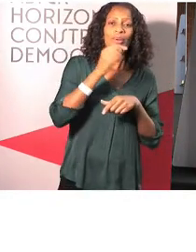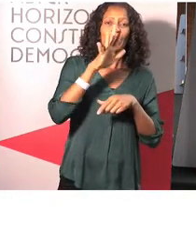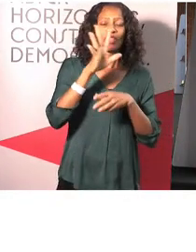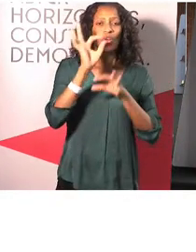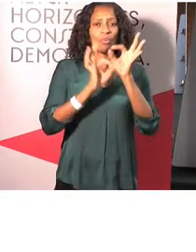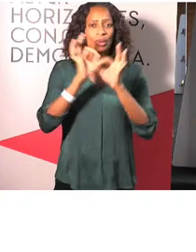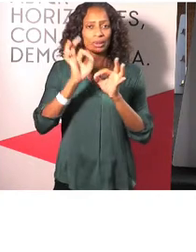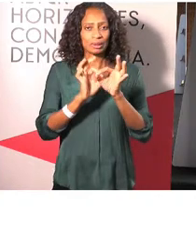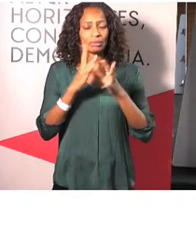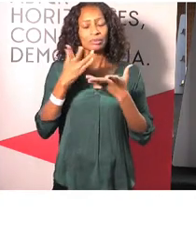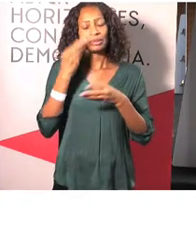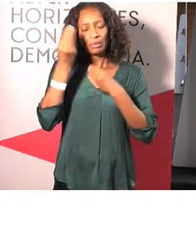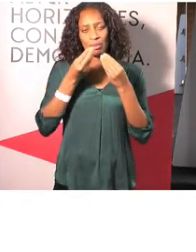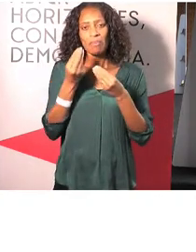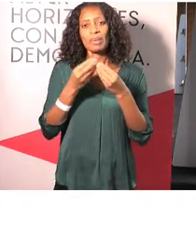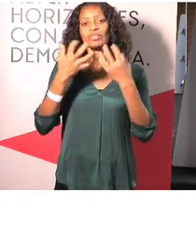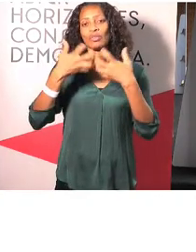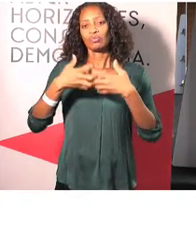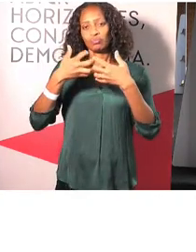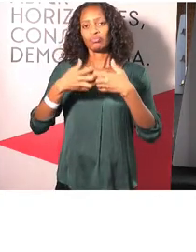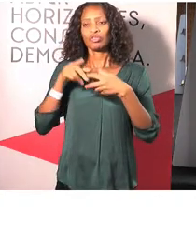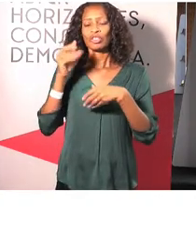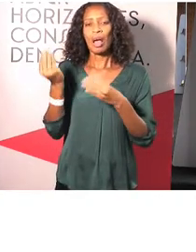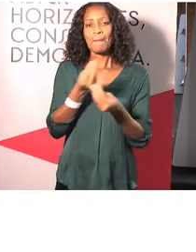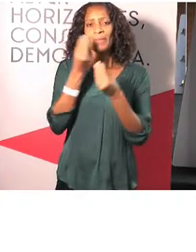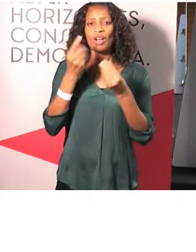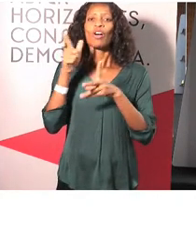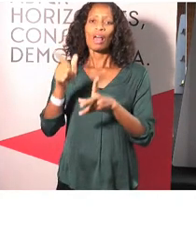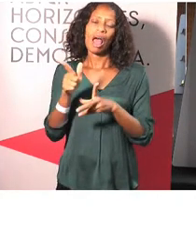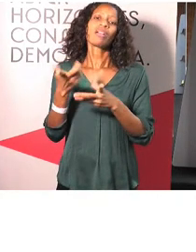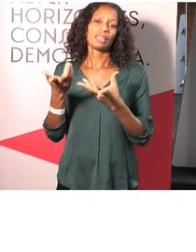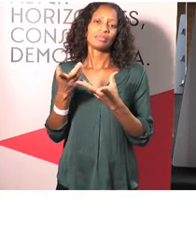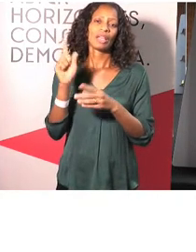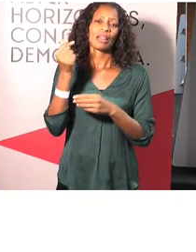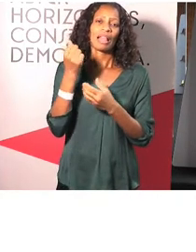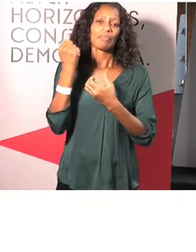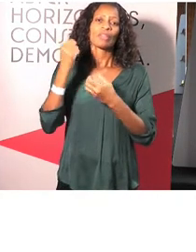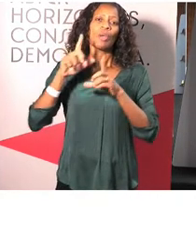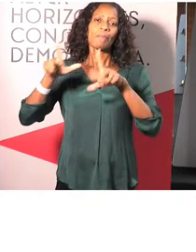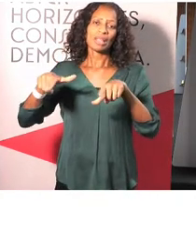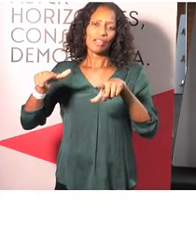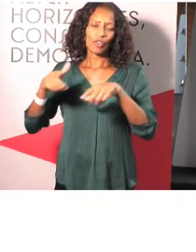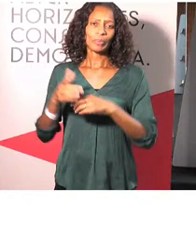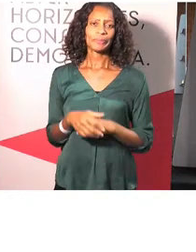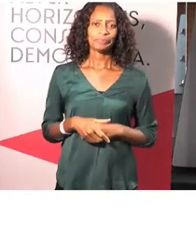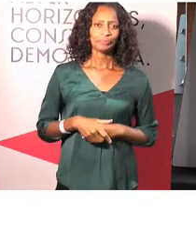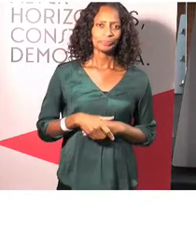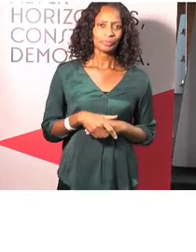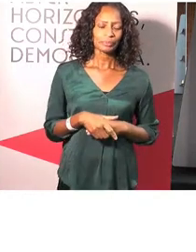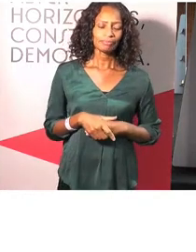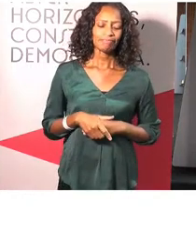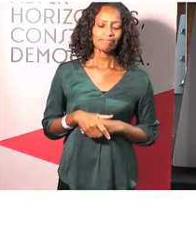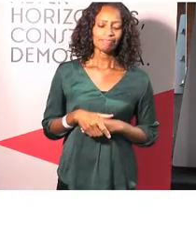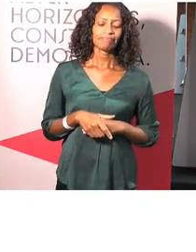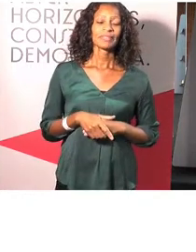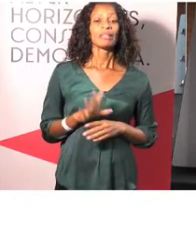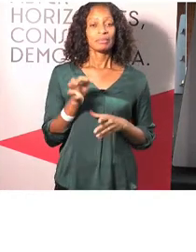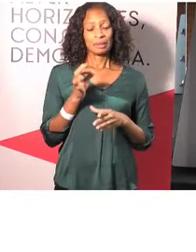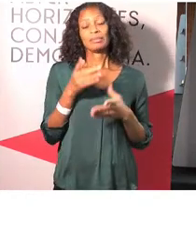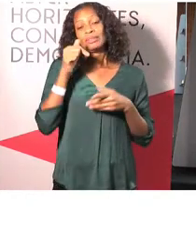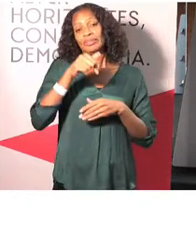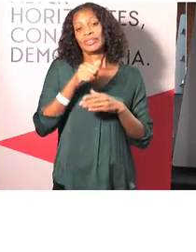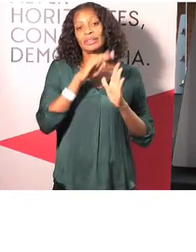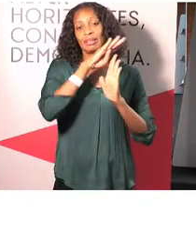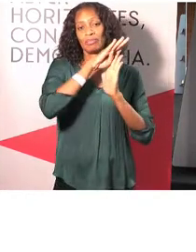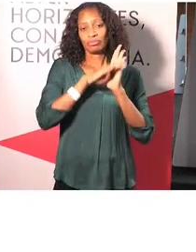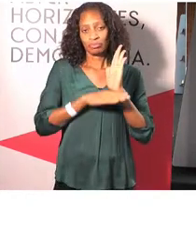plataforma funciona bastante mejor. Para cerrar, simplemente apuntar sobre agenda política que se